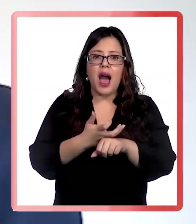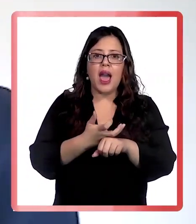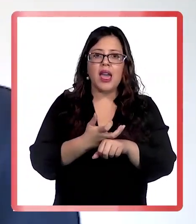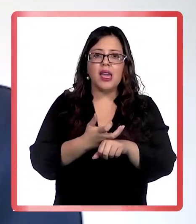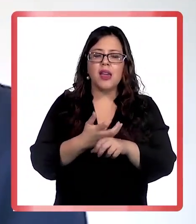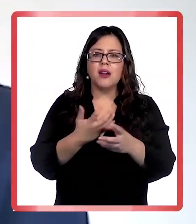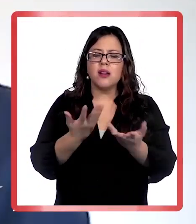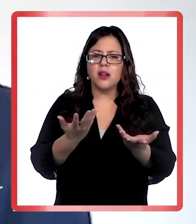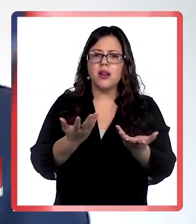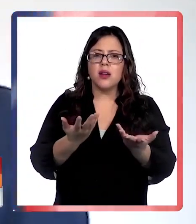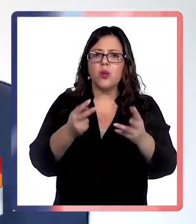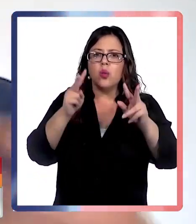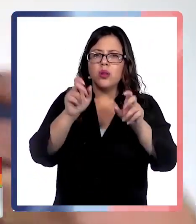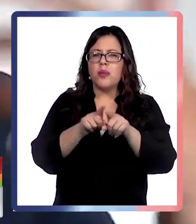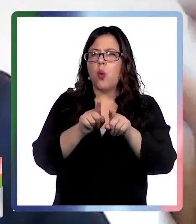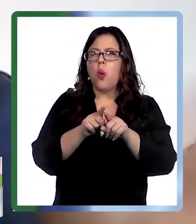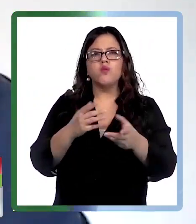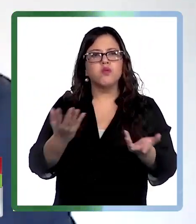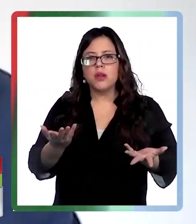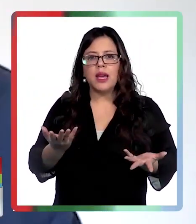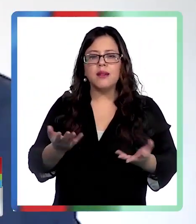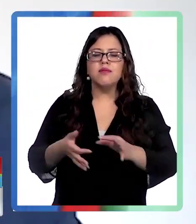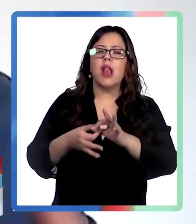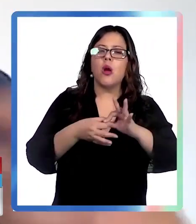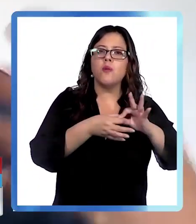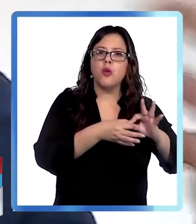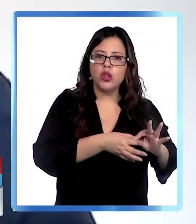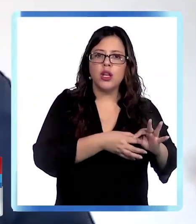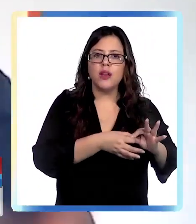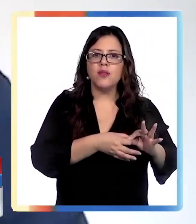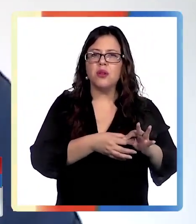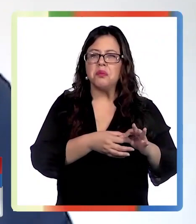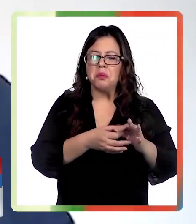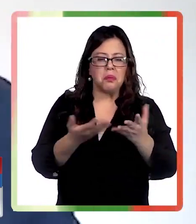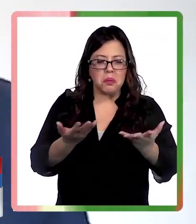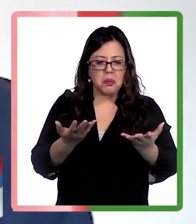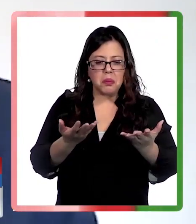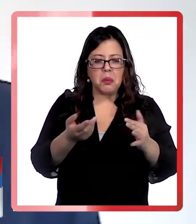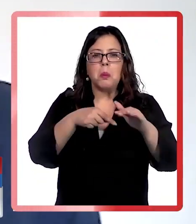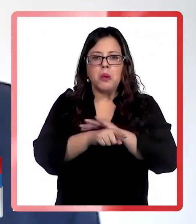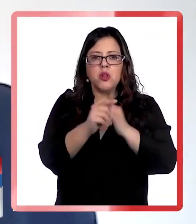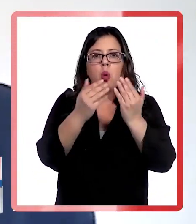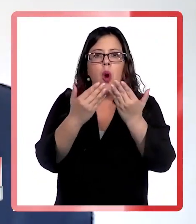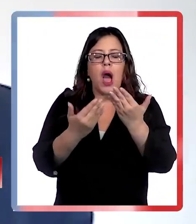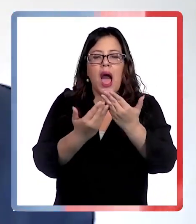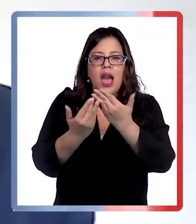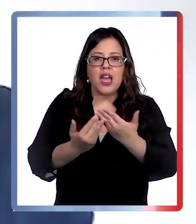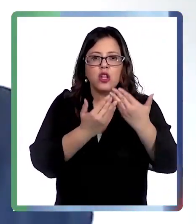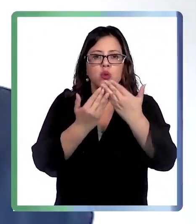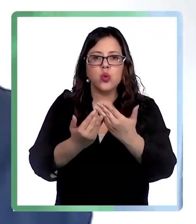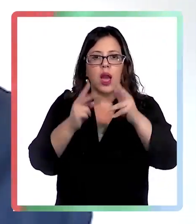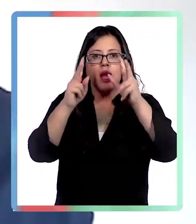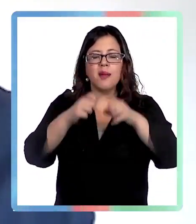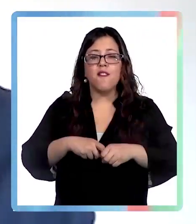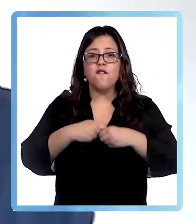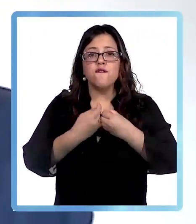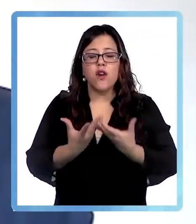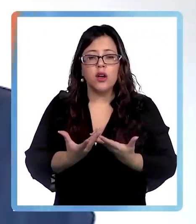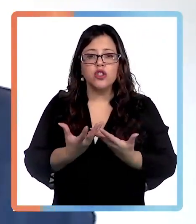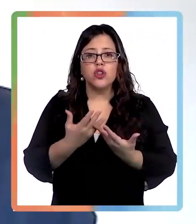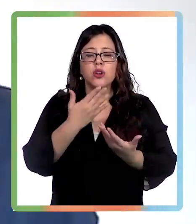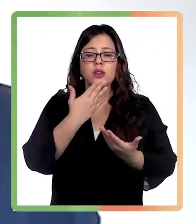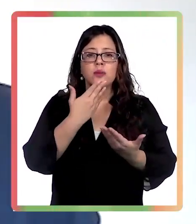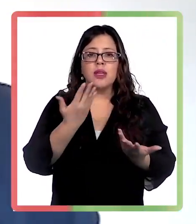razones de por qué entró a estudiar, yo te decía que tanto la vocación como el gusto por la enseñanza lejos eran las